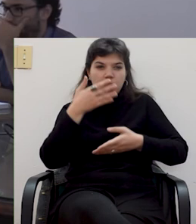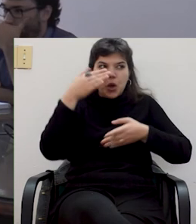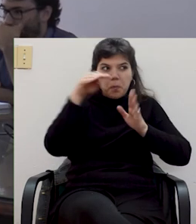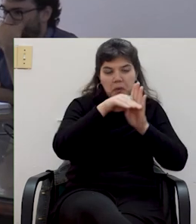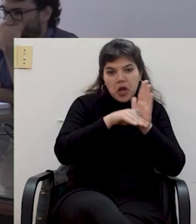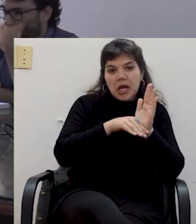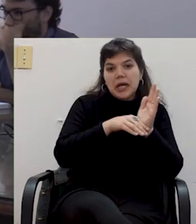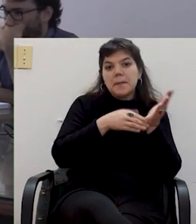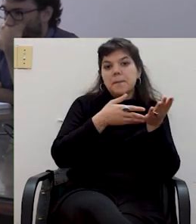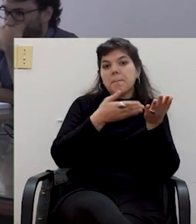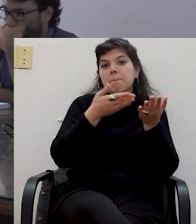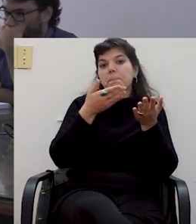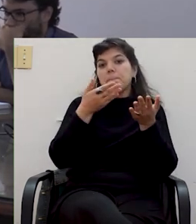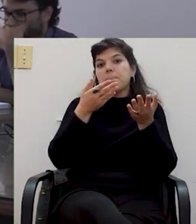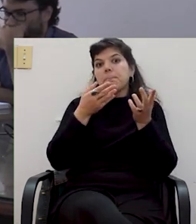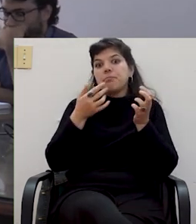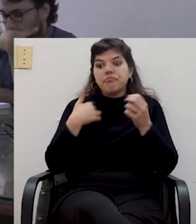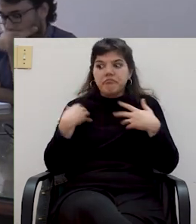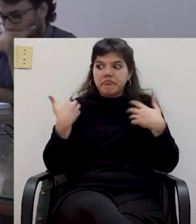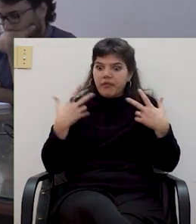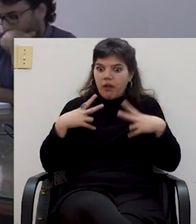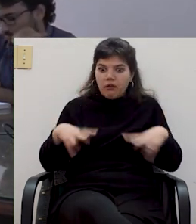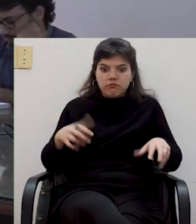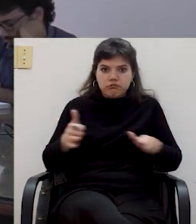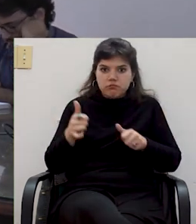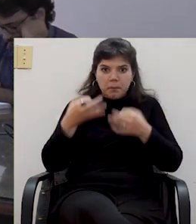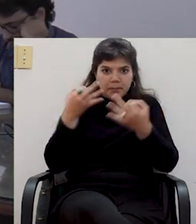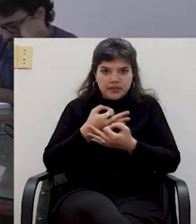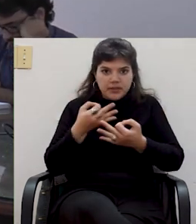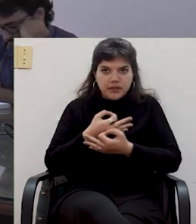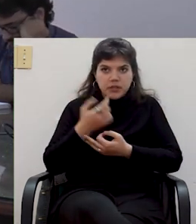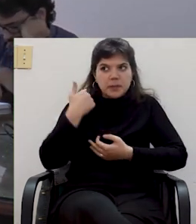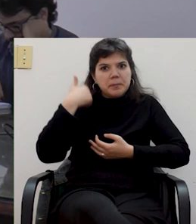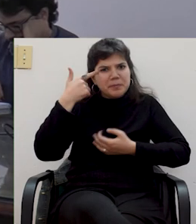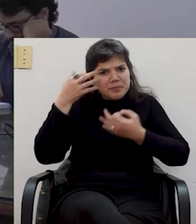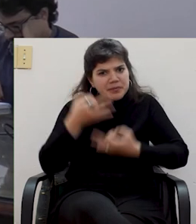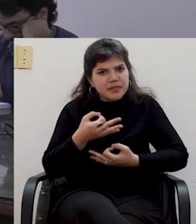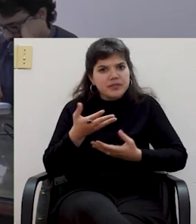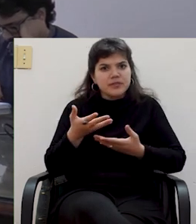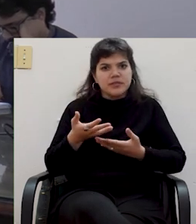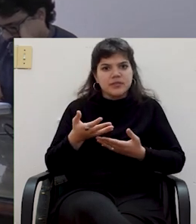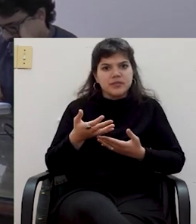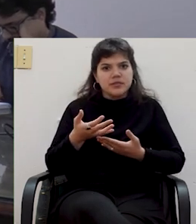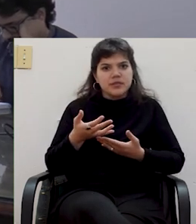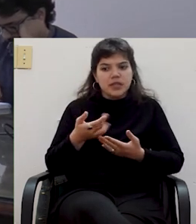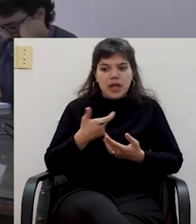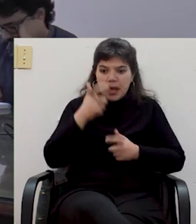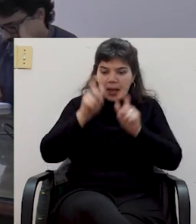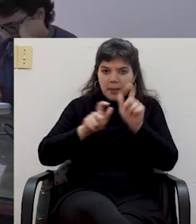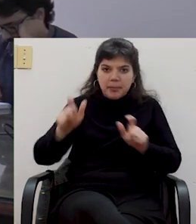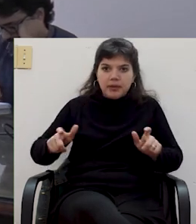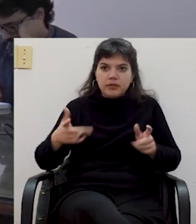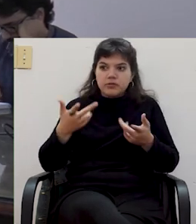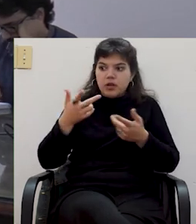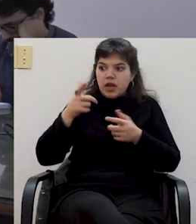programas, acciones específicas, piensen en los sujetos